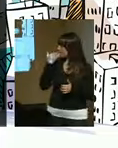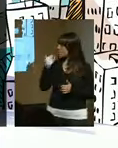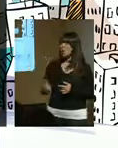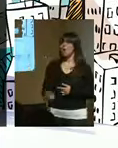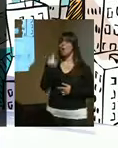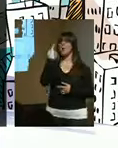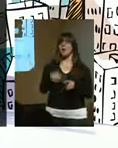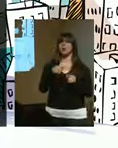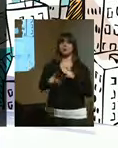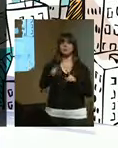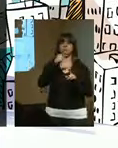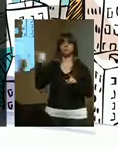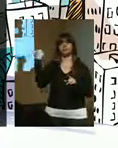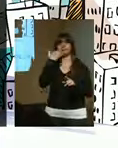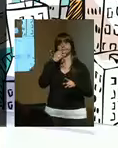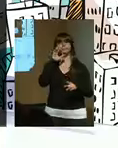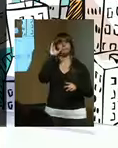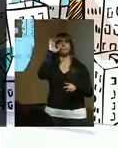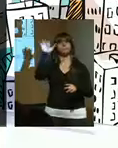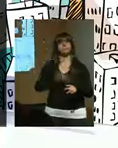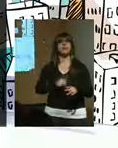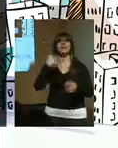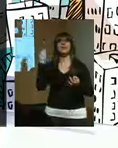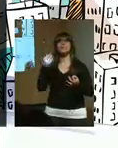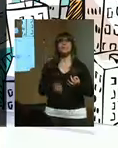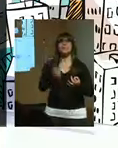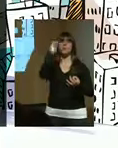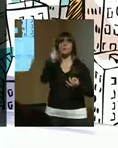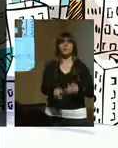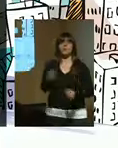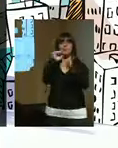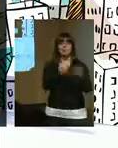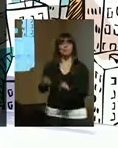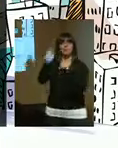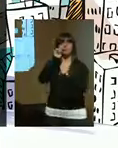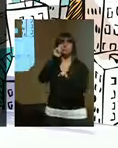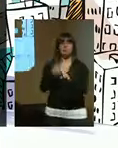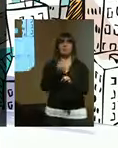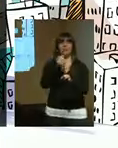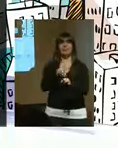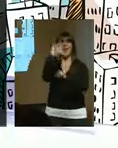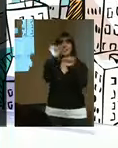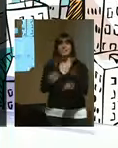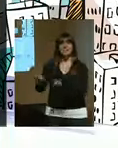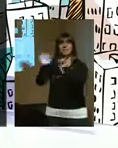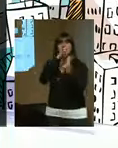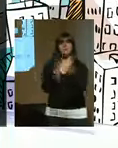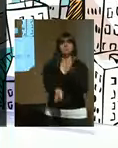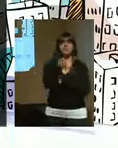una de las cosas que seguramente van a escuchar en el video son unas palabras del defensor que dice que la Defensoría está donde está el